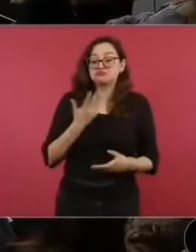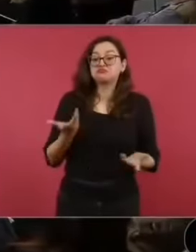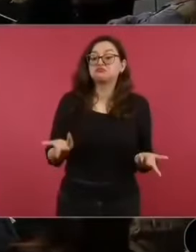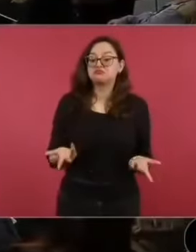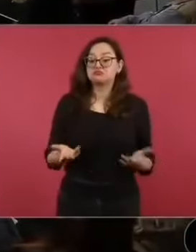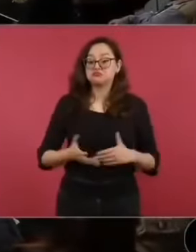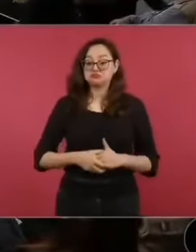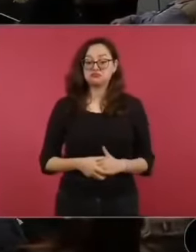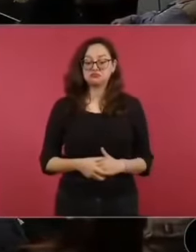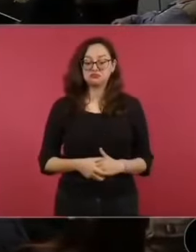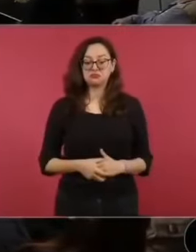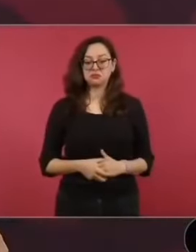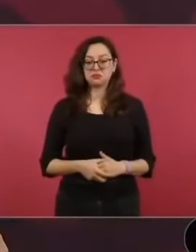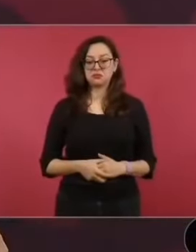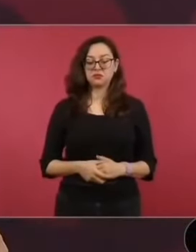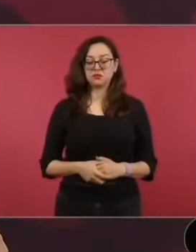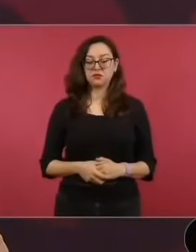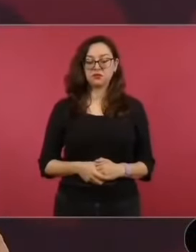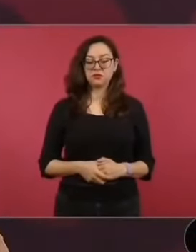todos